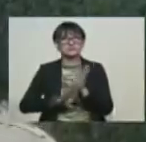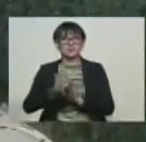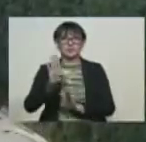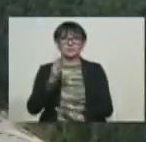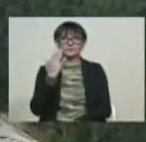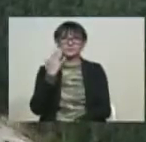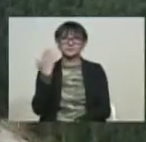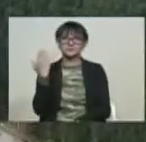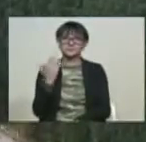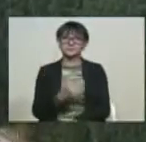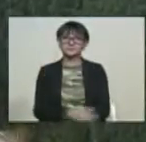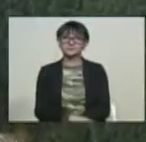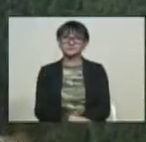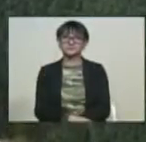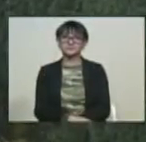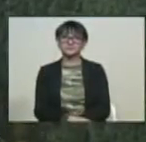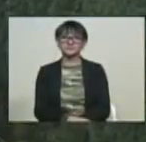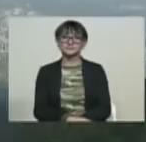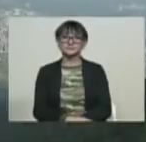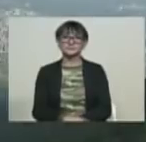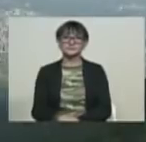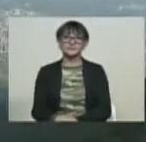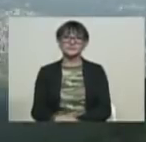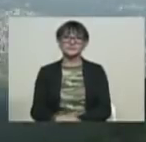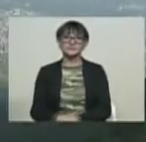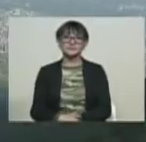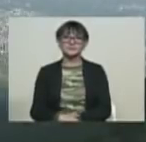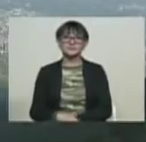favor, Gregory.